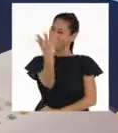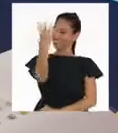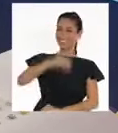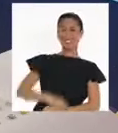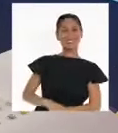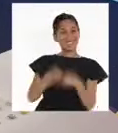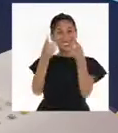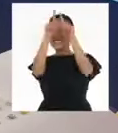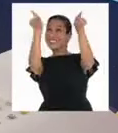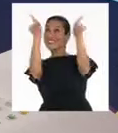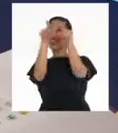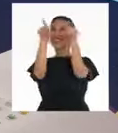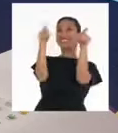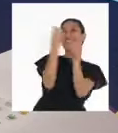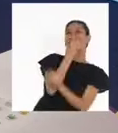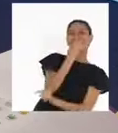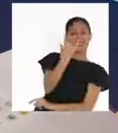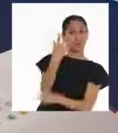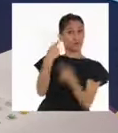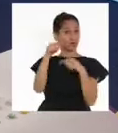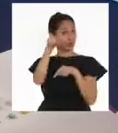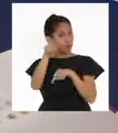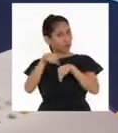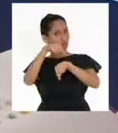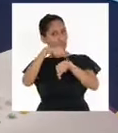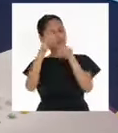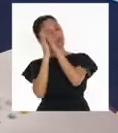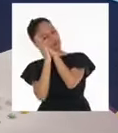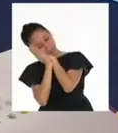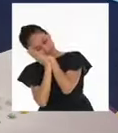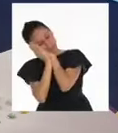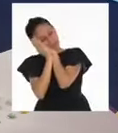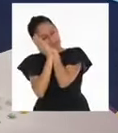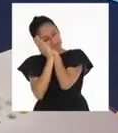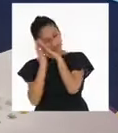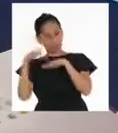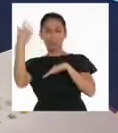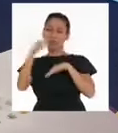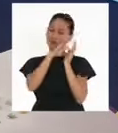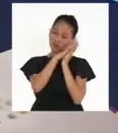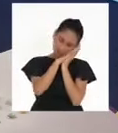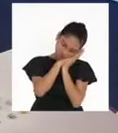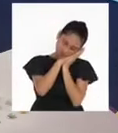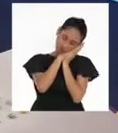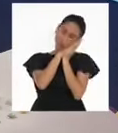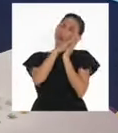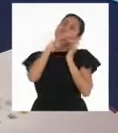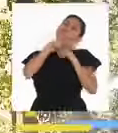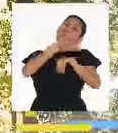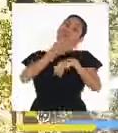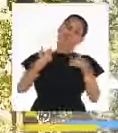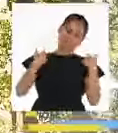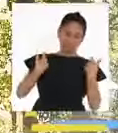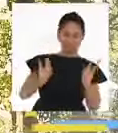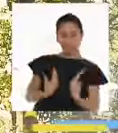eso. Pero no descuides tus horas de dormir, ¿ah? Después te levantas cansado y con mucha flojera.